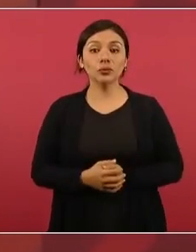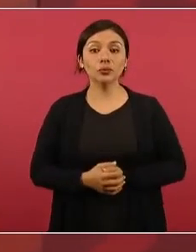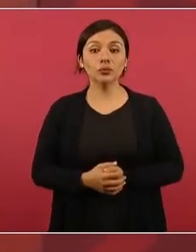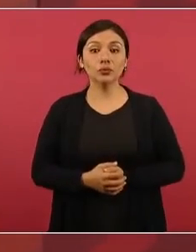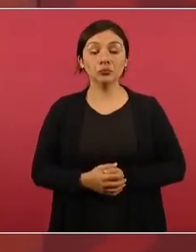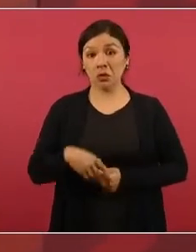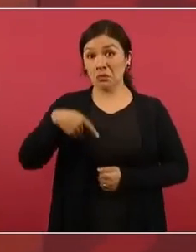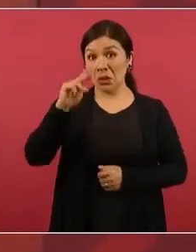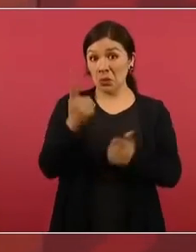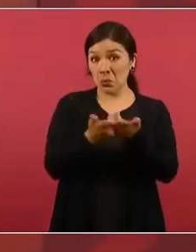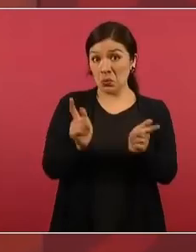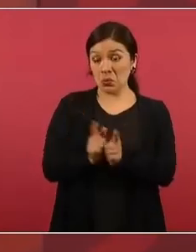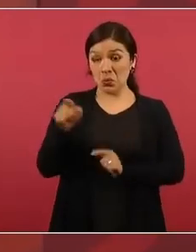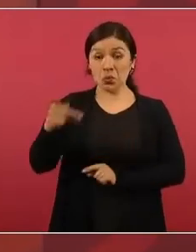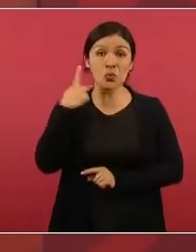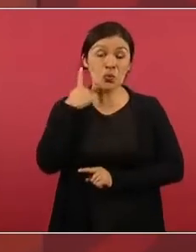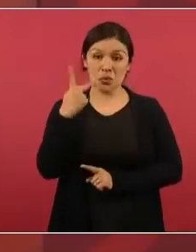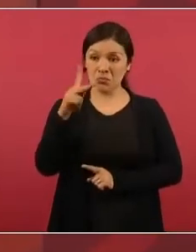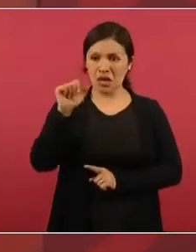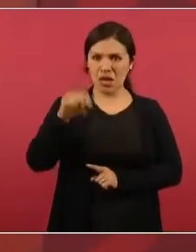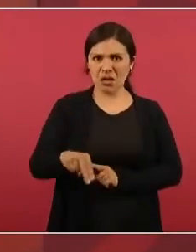Pero el PAN se